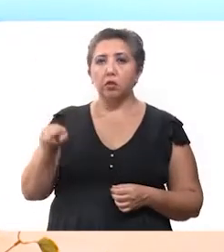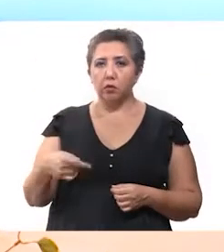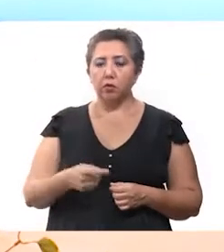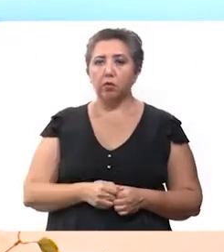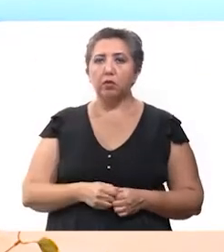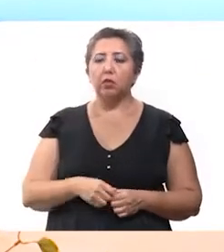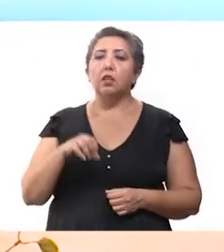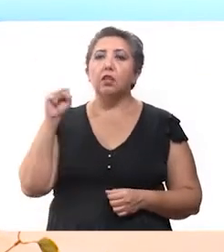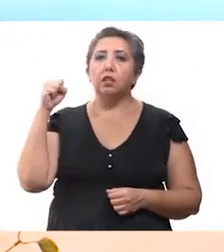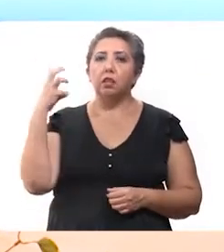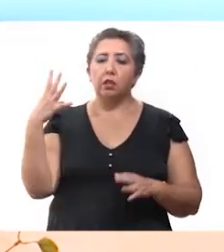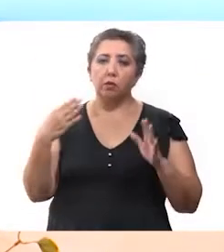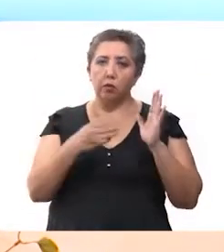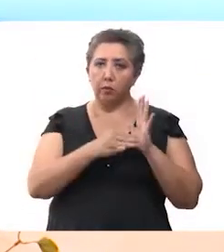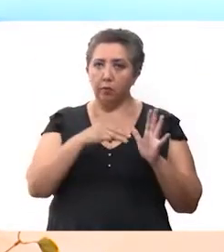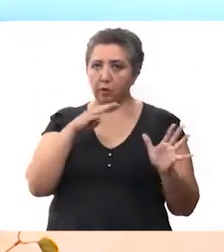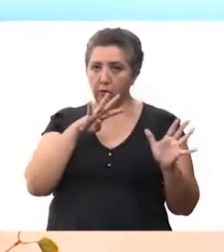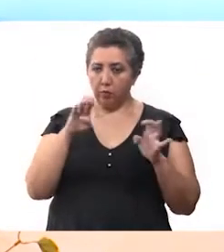registrados, que son